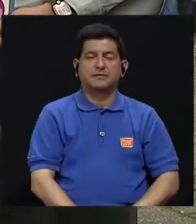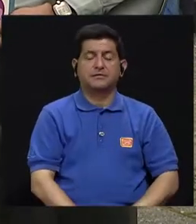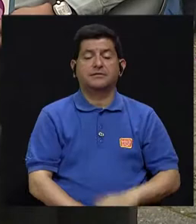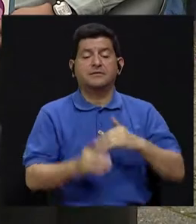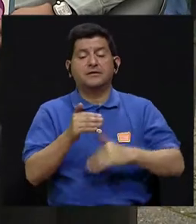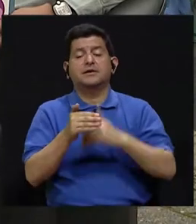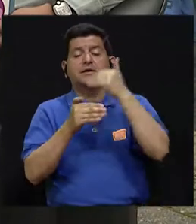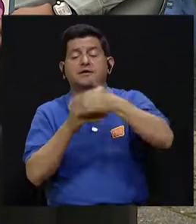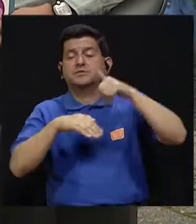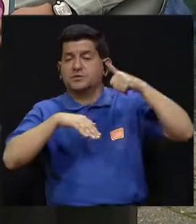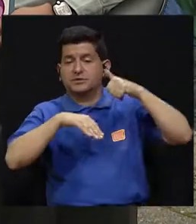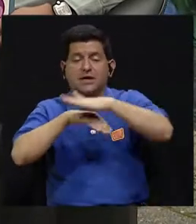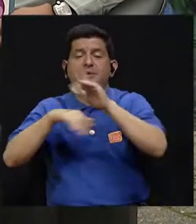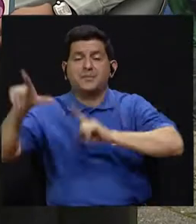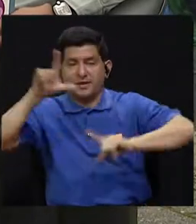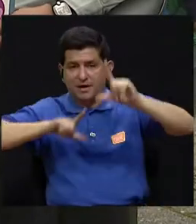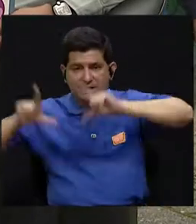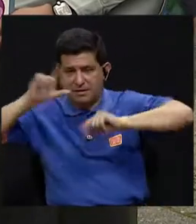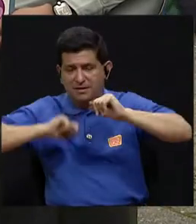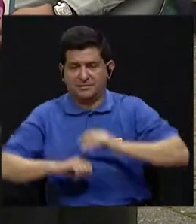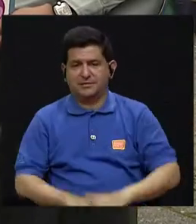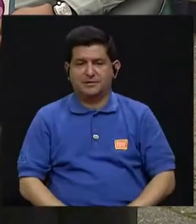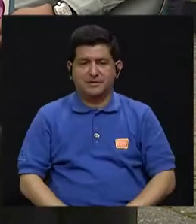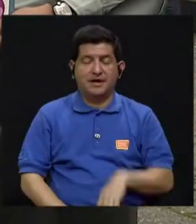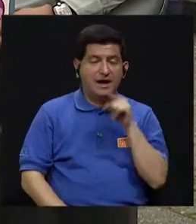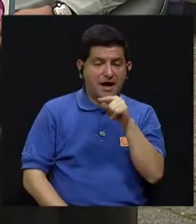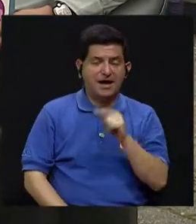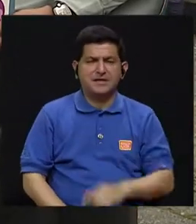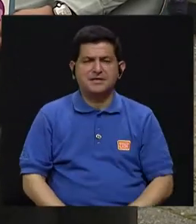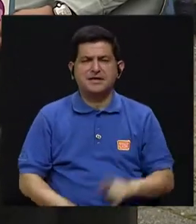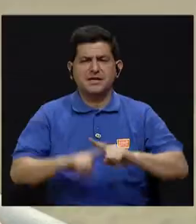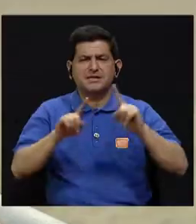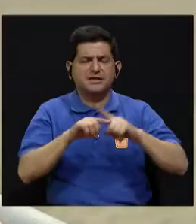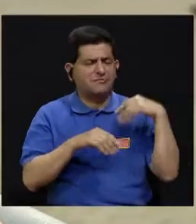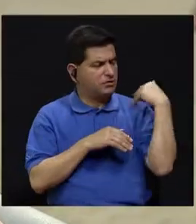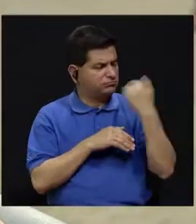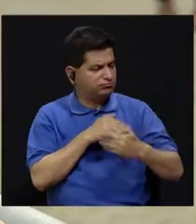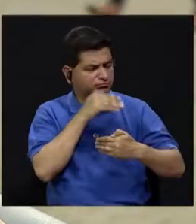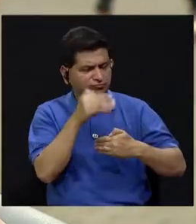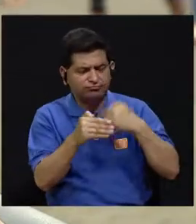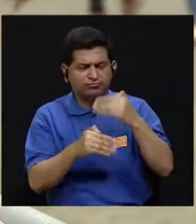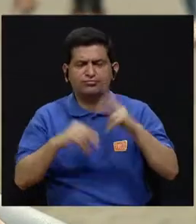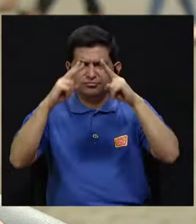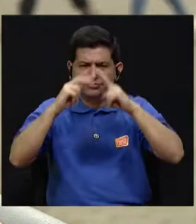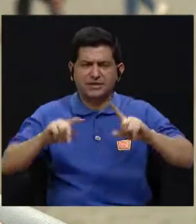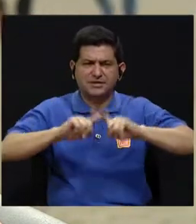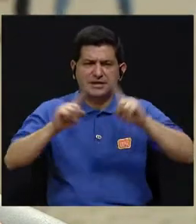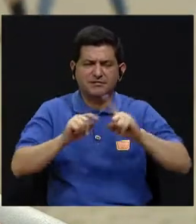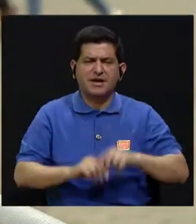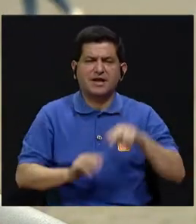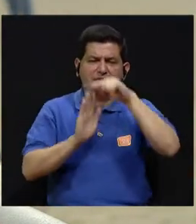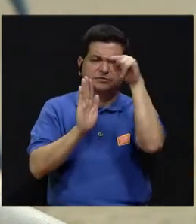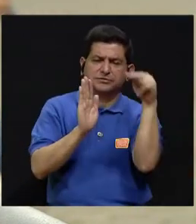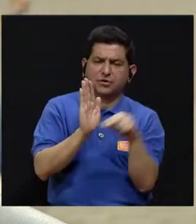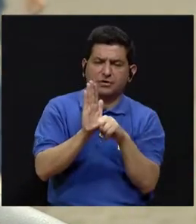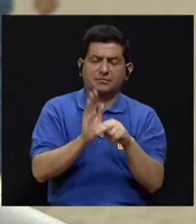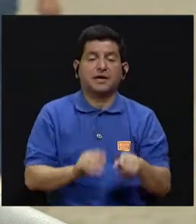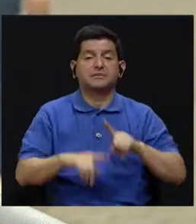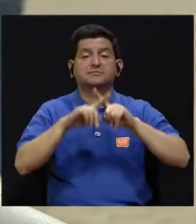y posteriormente es trasladado al laboratorio. Ya en el laboratorio se sigue una serie de protocolos para analizar diferentes